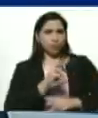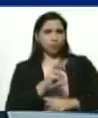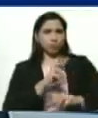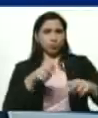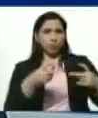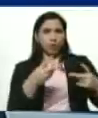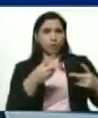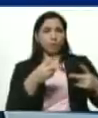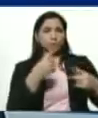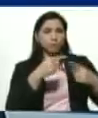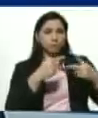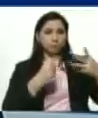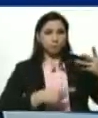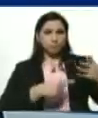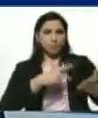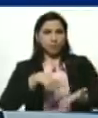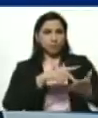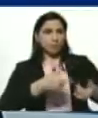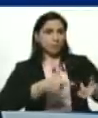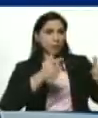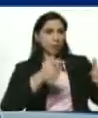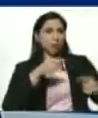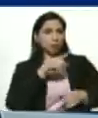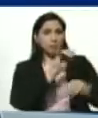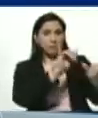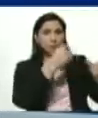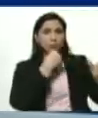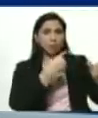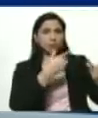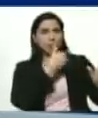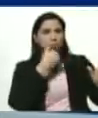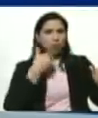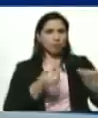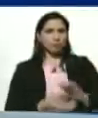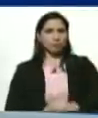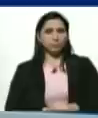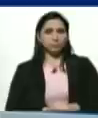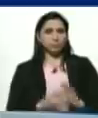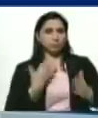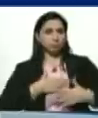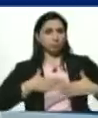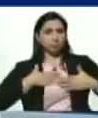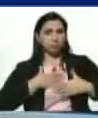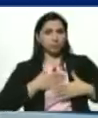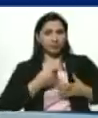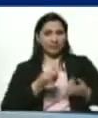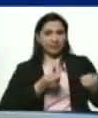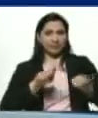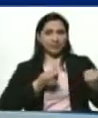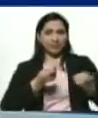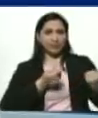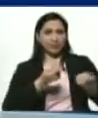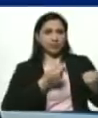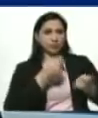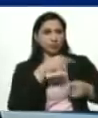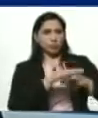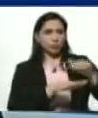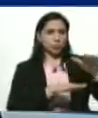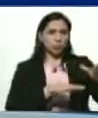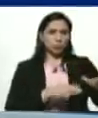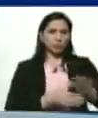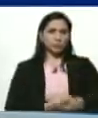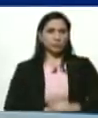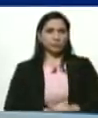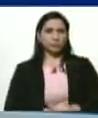presidente nos va a permitir como usted lo ha dicho mejorar la calidad del servicio seguir avanzando